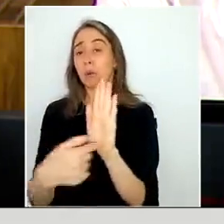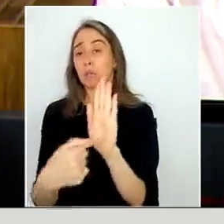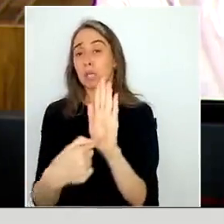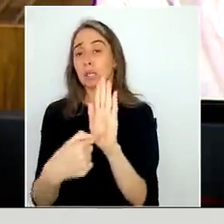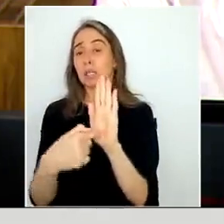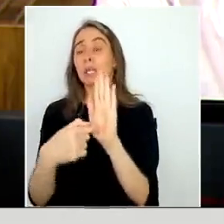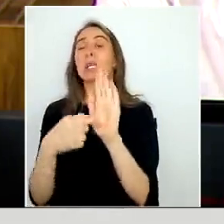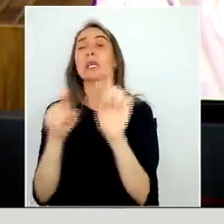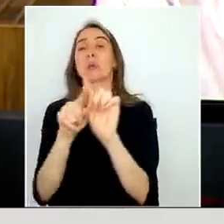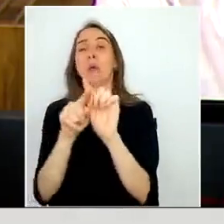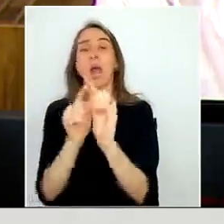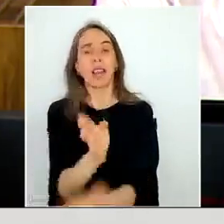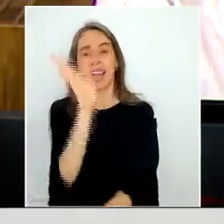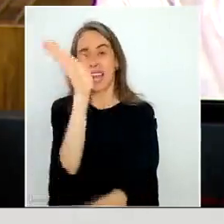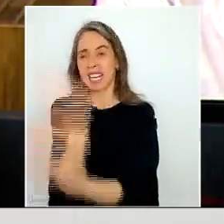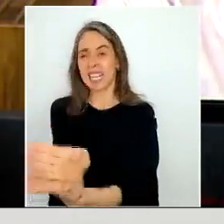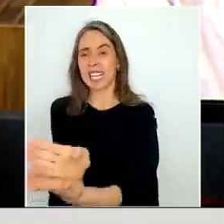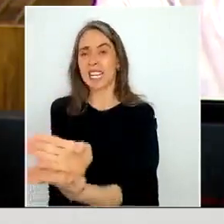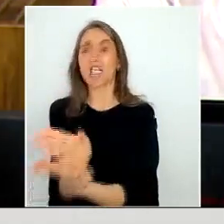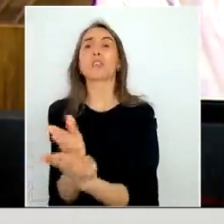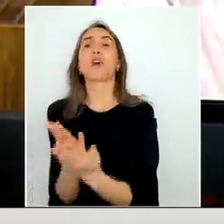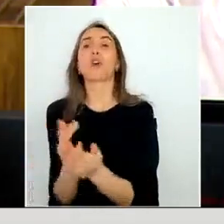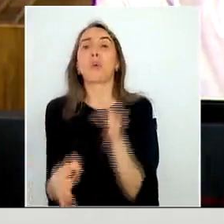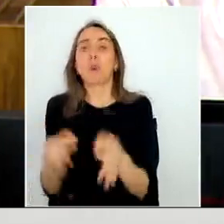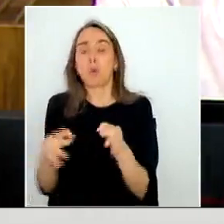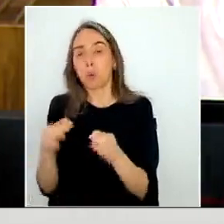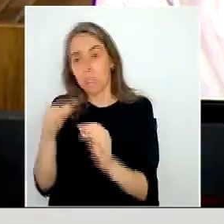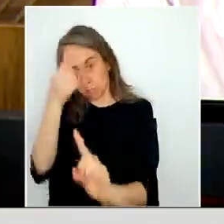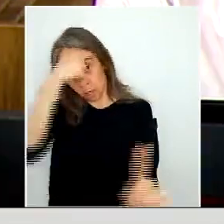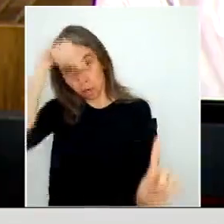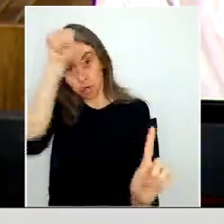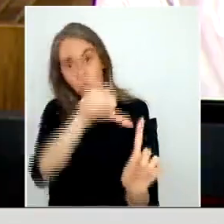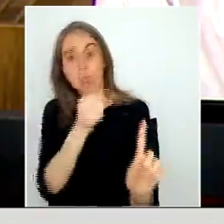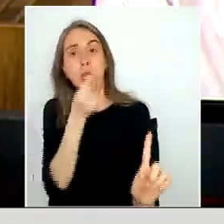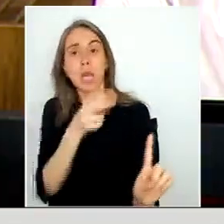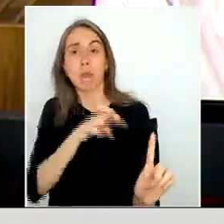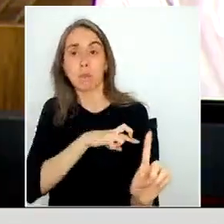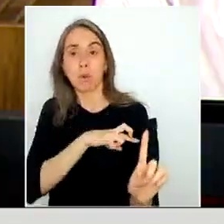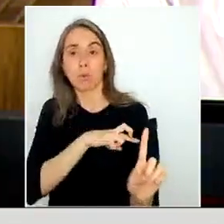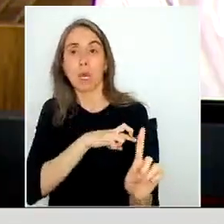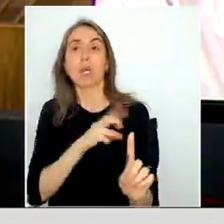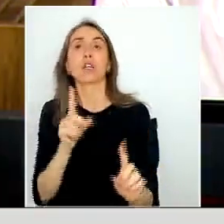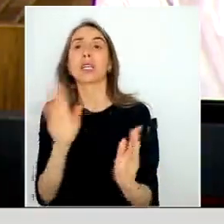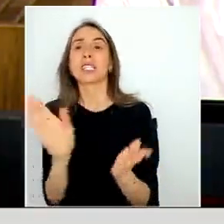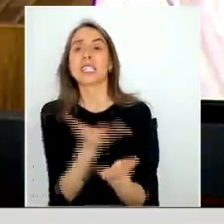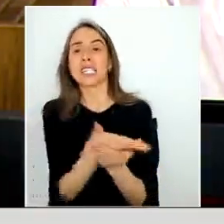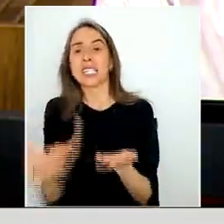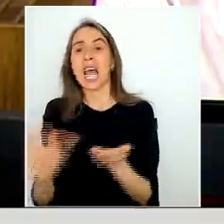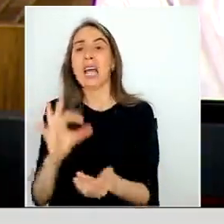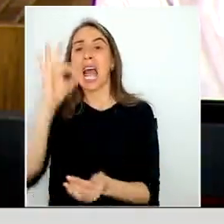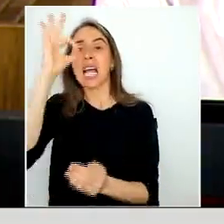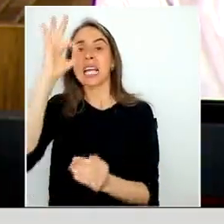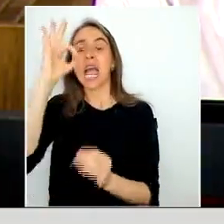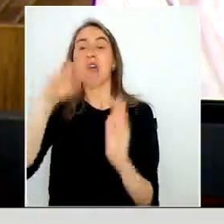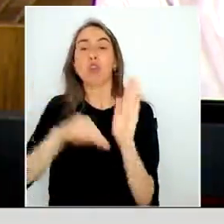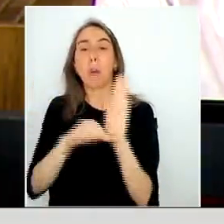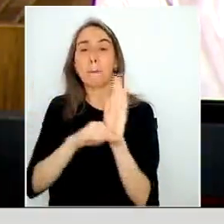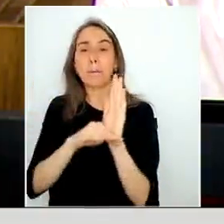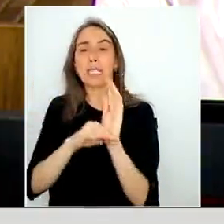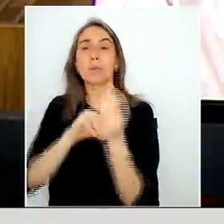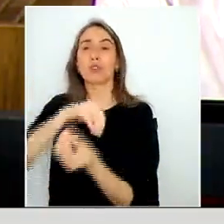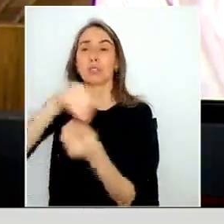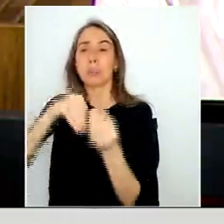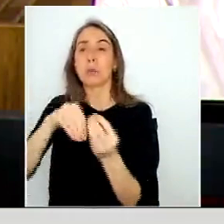rígido para la aplicación de las condenas excluyendo el grado mínimo si es compuesto o el mínimo si consta un solo